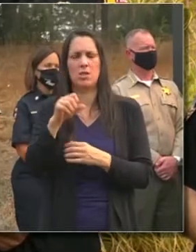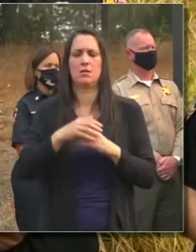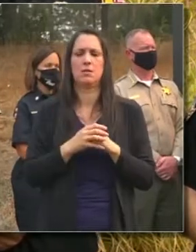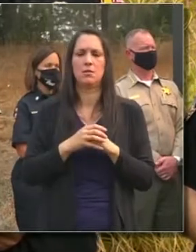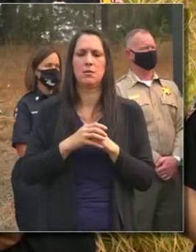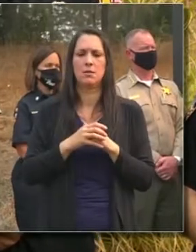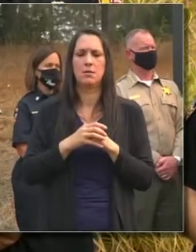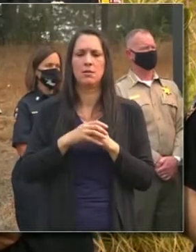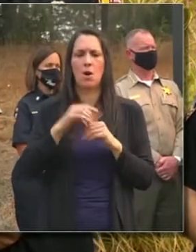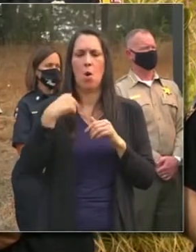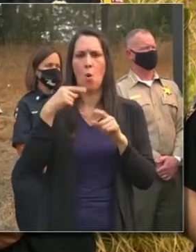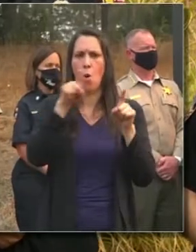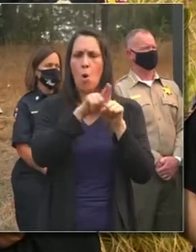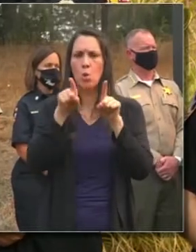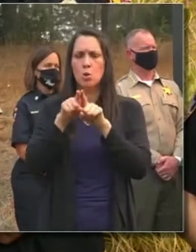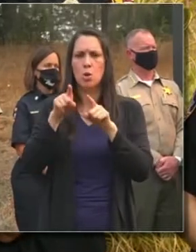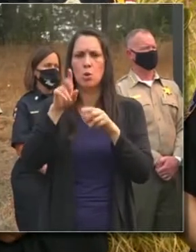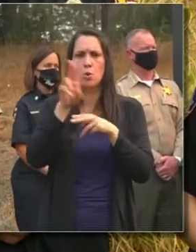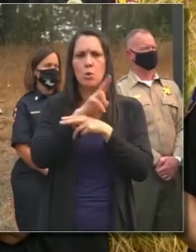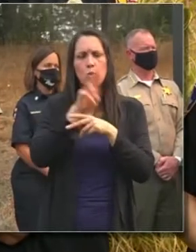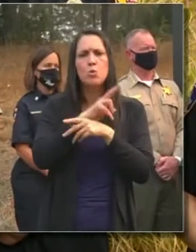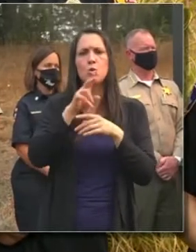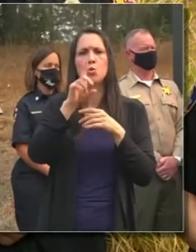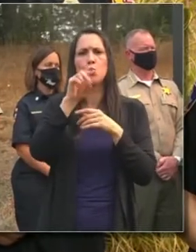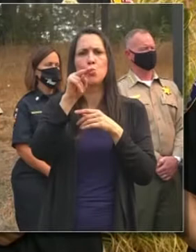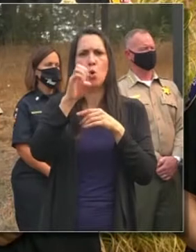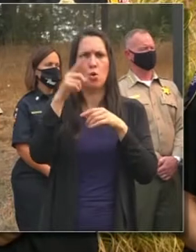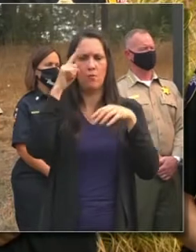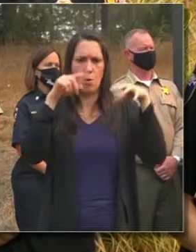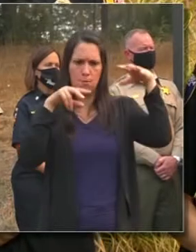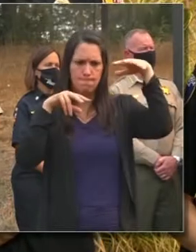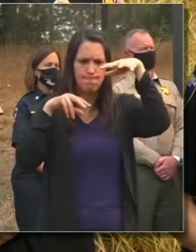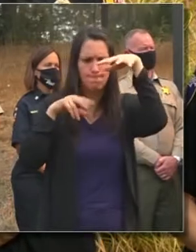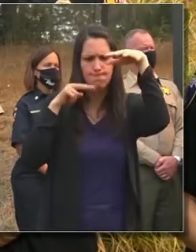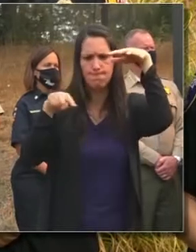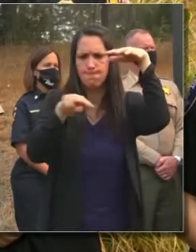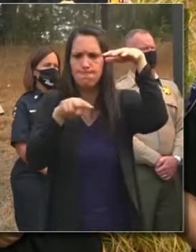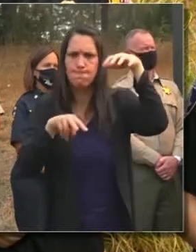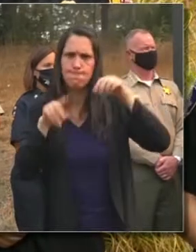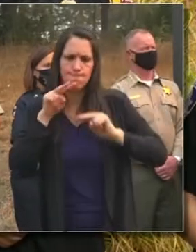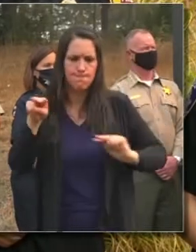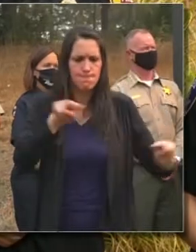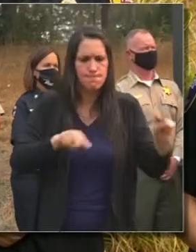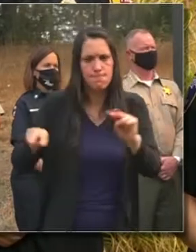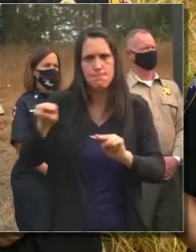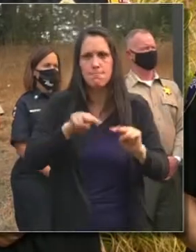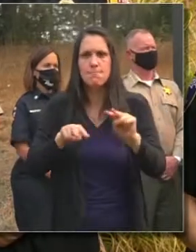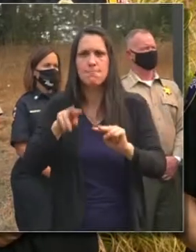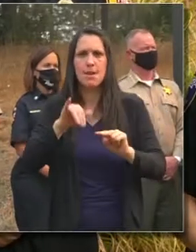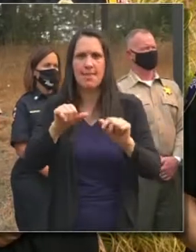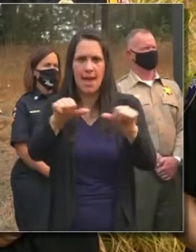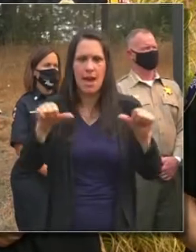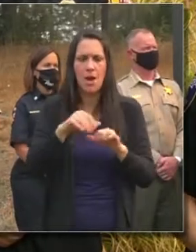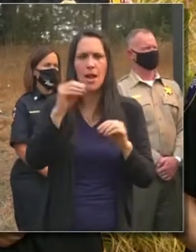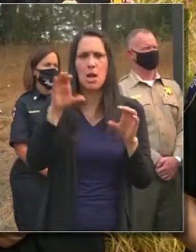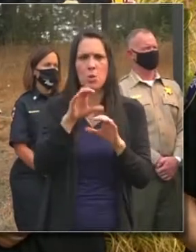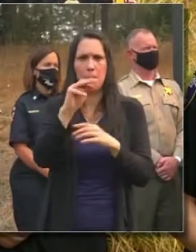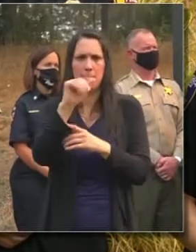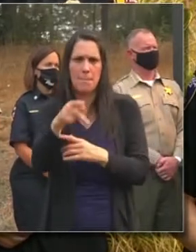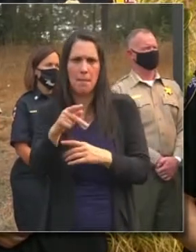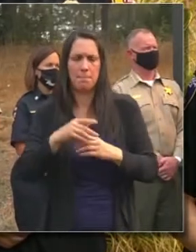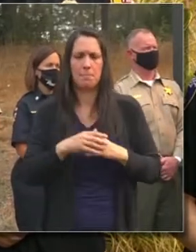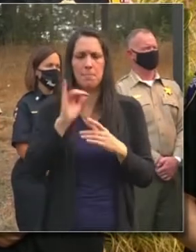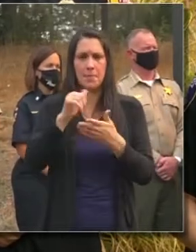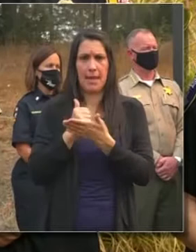a aeroplanos de reconocimiento para saber qué daños se han sufrido en las estructuras etcétera para